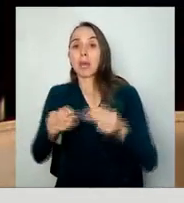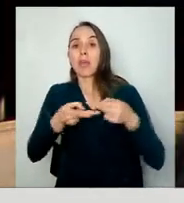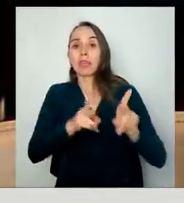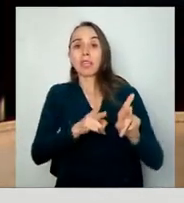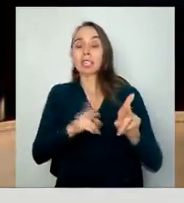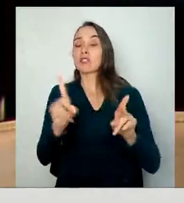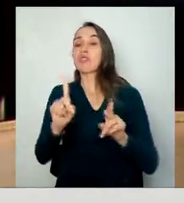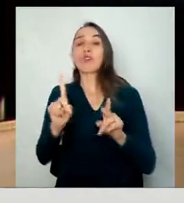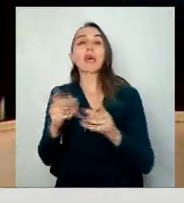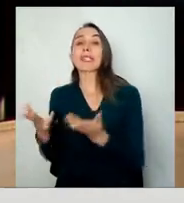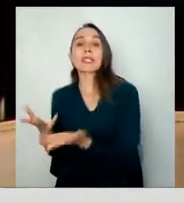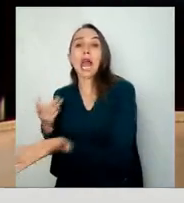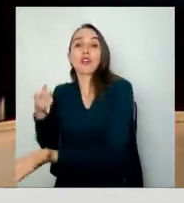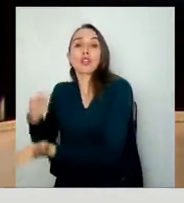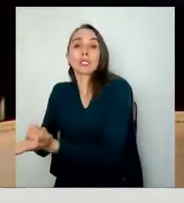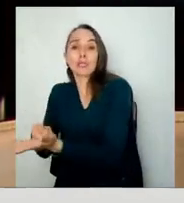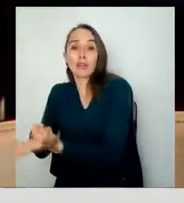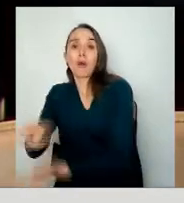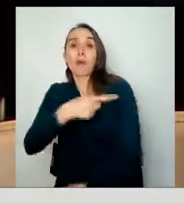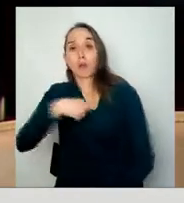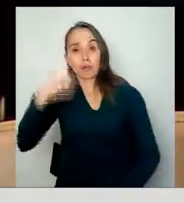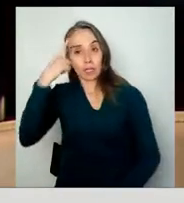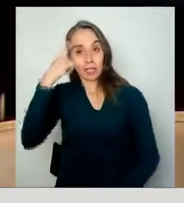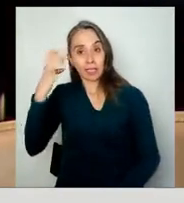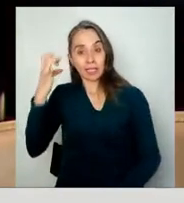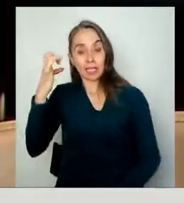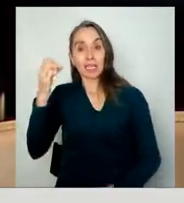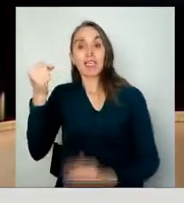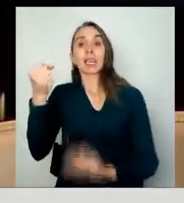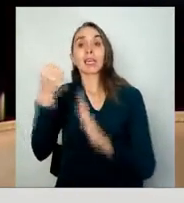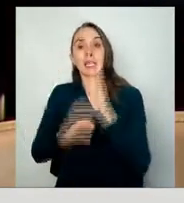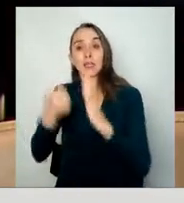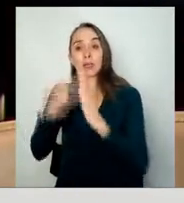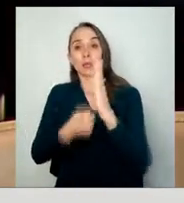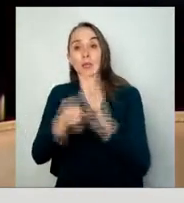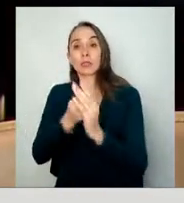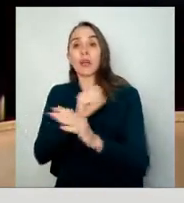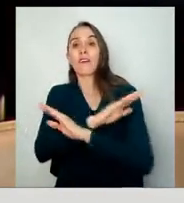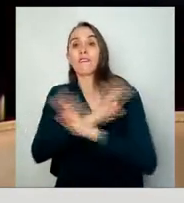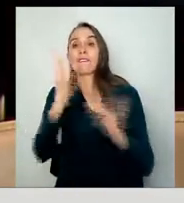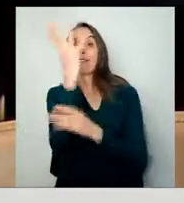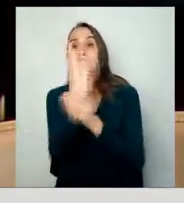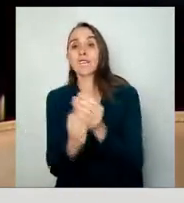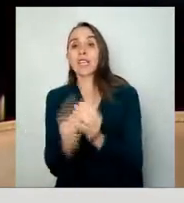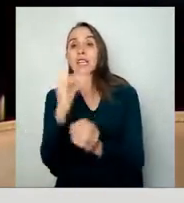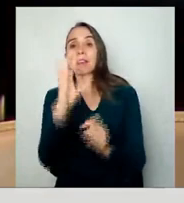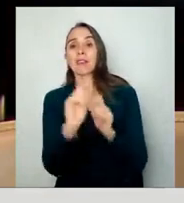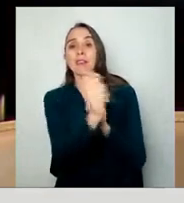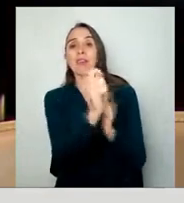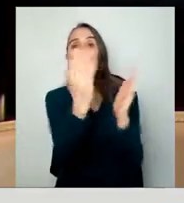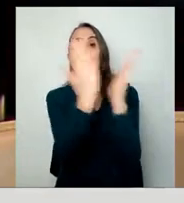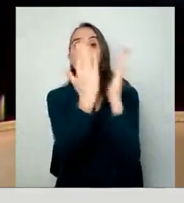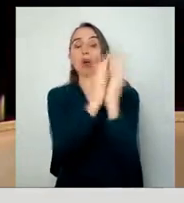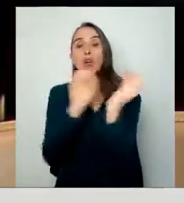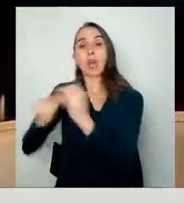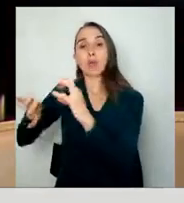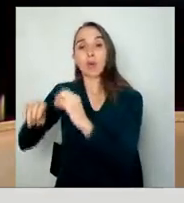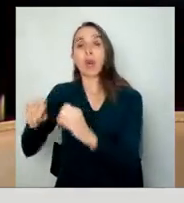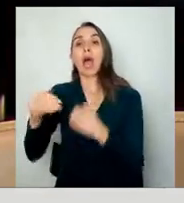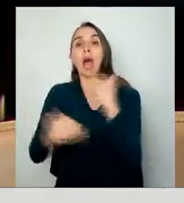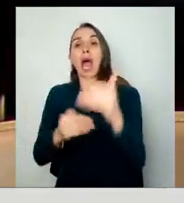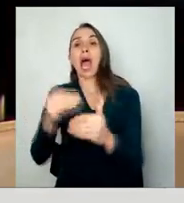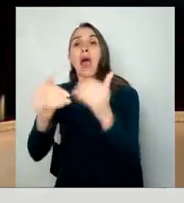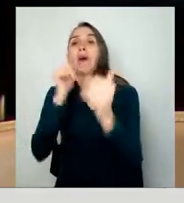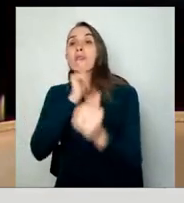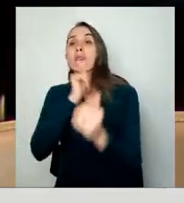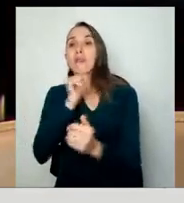sino que además creemos y empujamos fuertemente el fin de las deudas educativas mientras avanzamos En esa dirección nos parece que proyectos